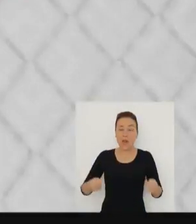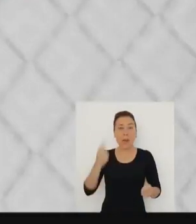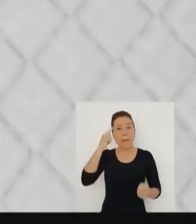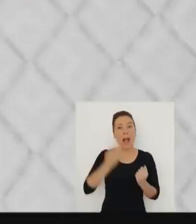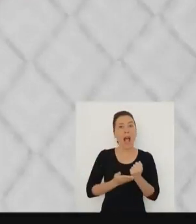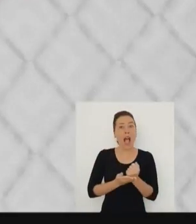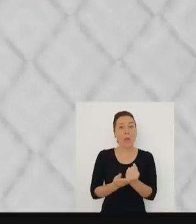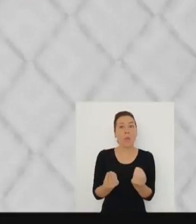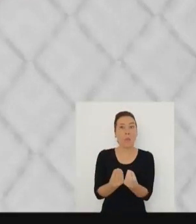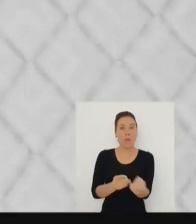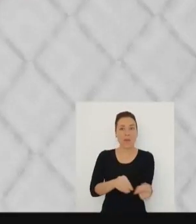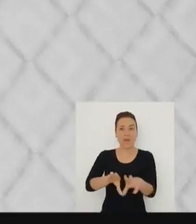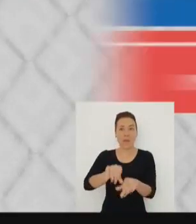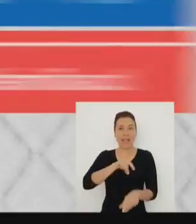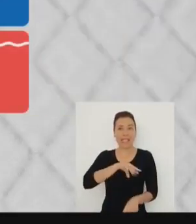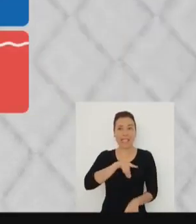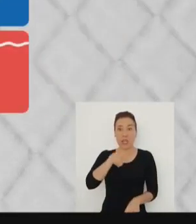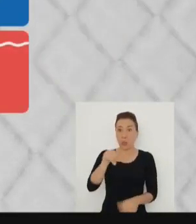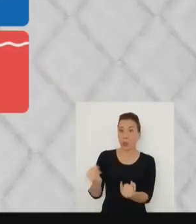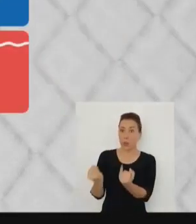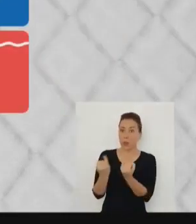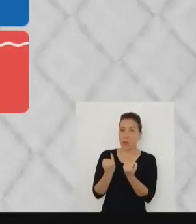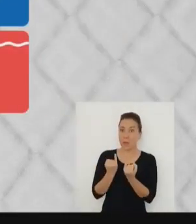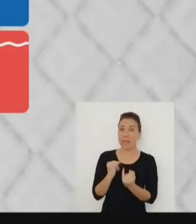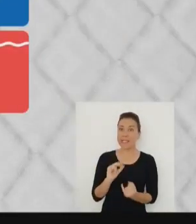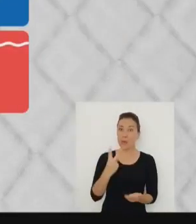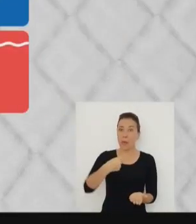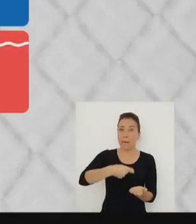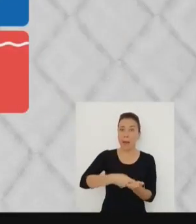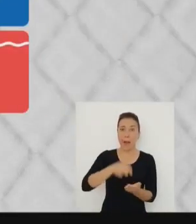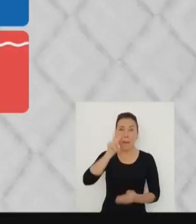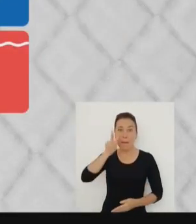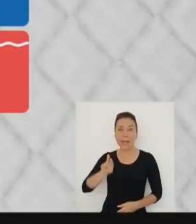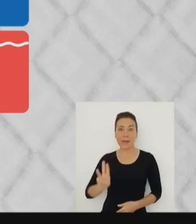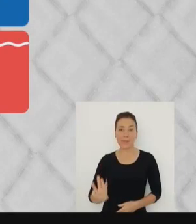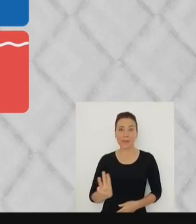aliviar aún más a muchas familias chilenas. Infórmate sobre el segundo pago en